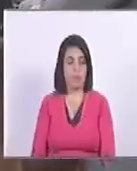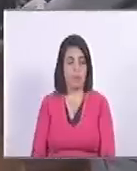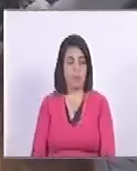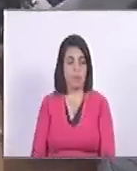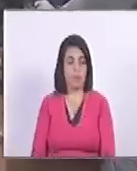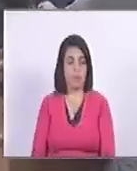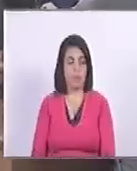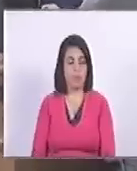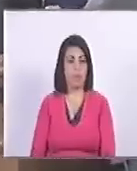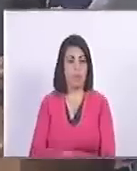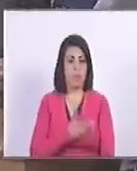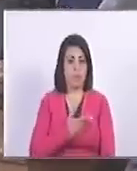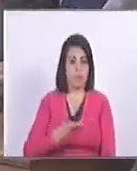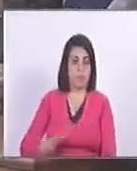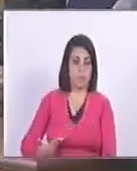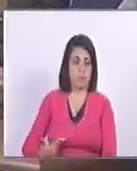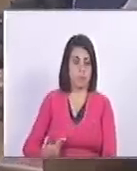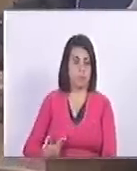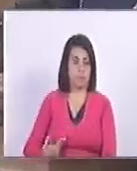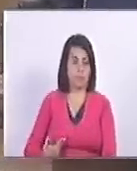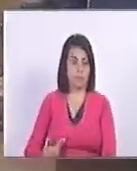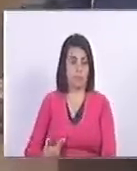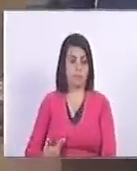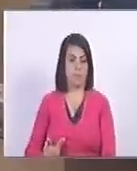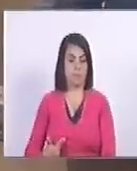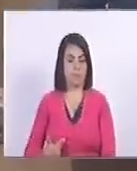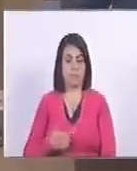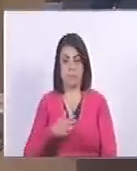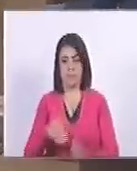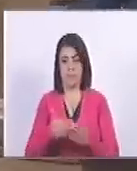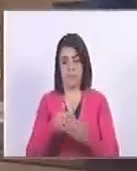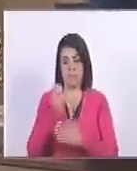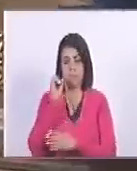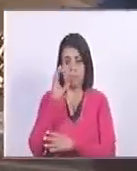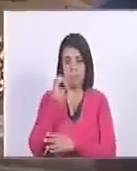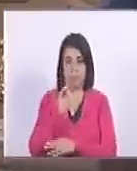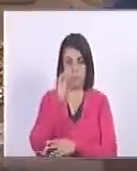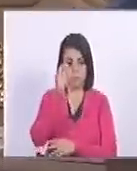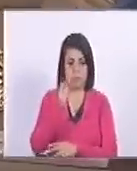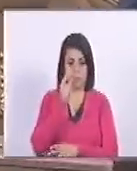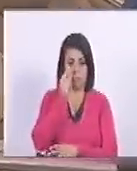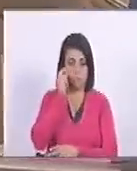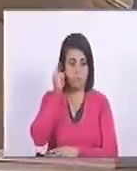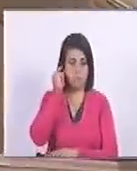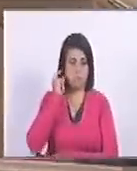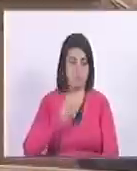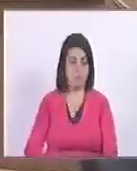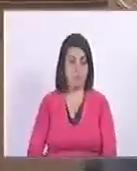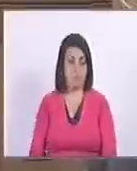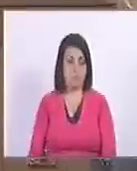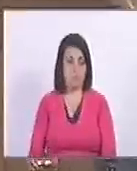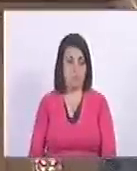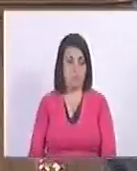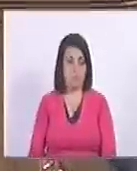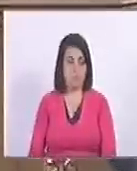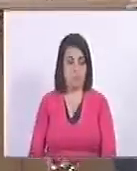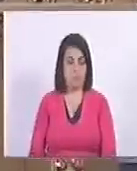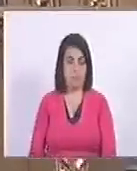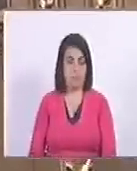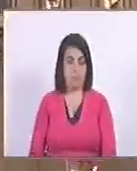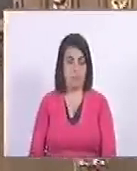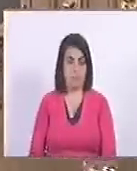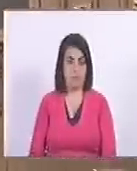Señor presidente, junta directiva, colegas parlamentarios y parlamentarias. Me